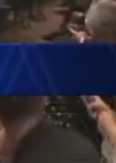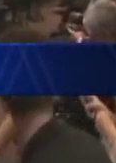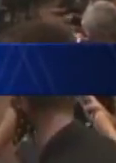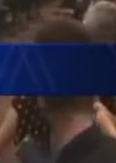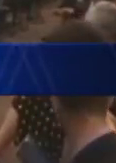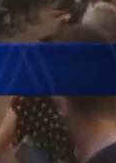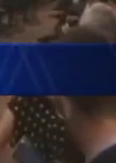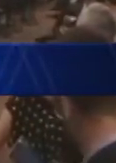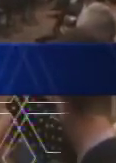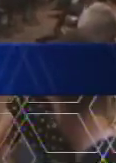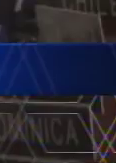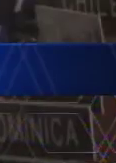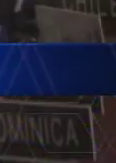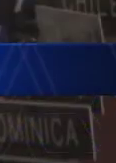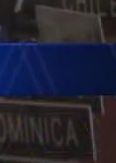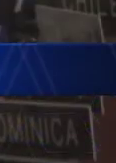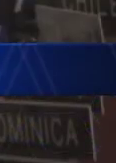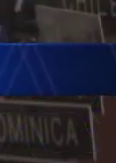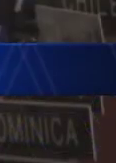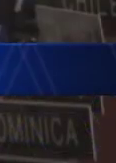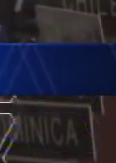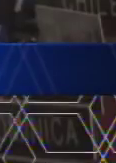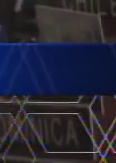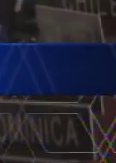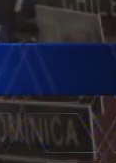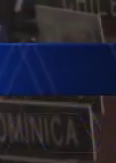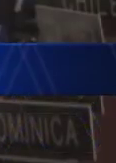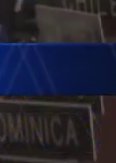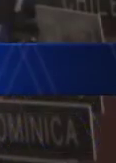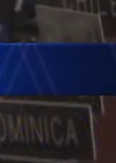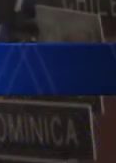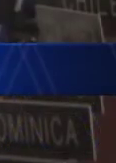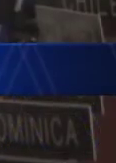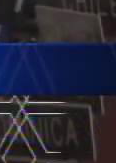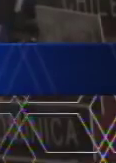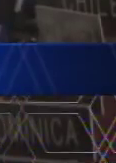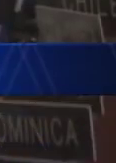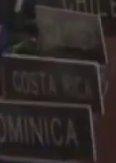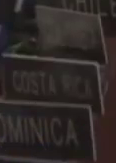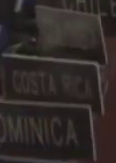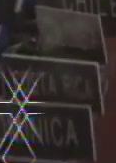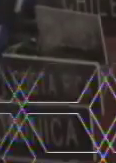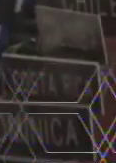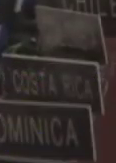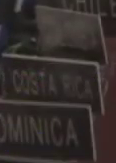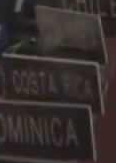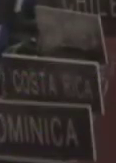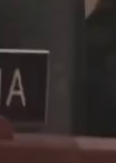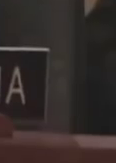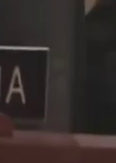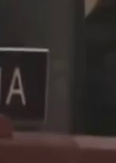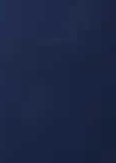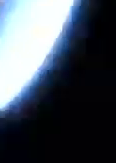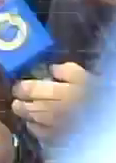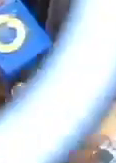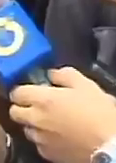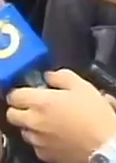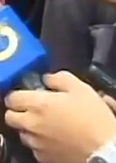Sesión extraordinaria. OEA votará una resolución para instar al gobierno a reconsiderar convocatoria de elecciones.